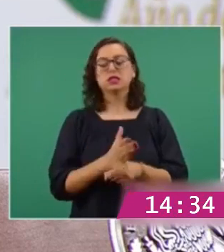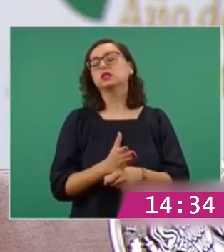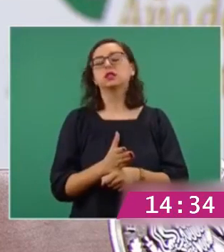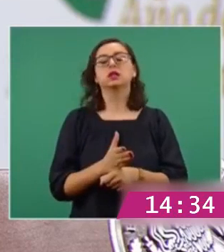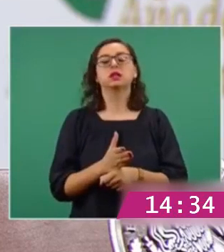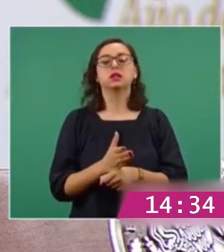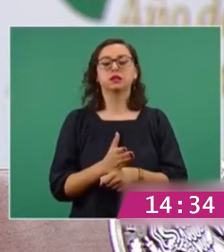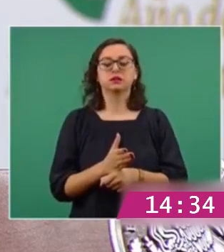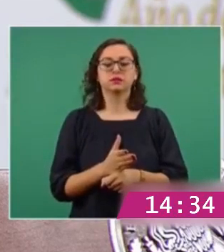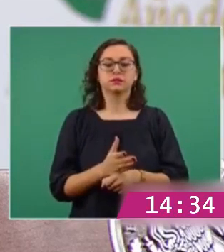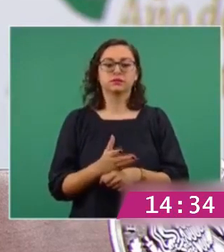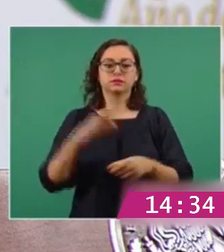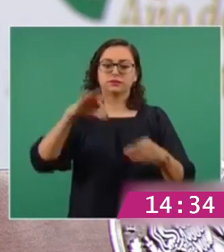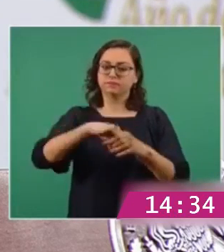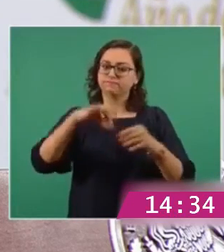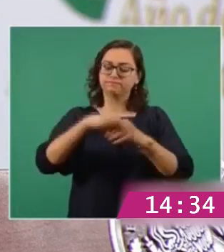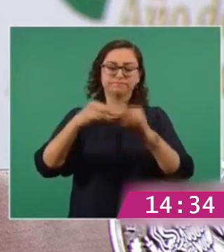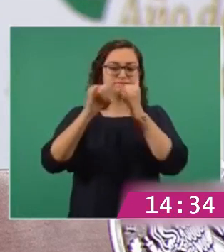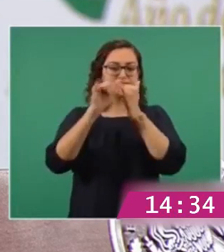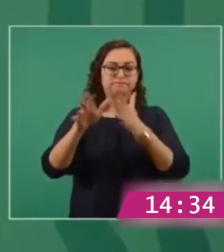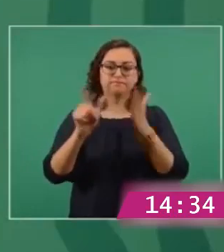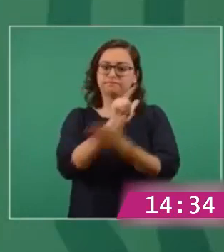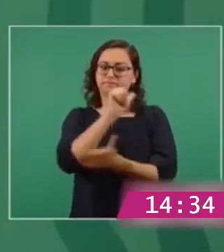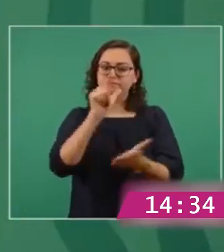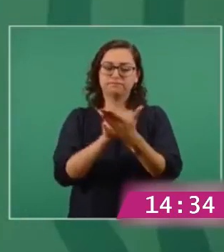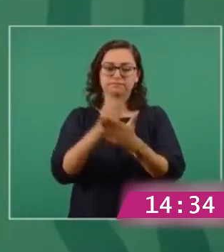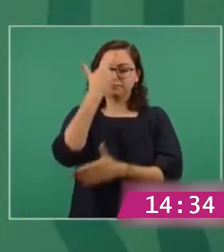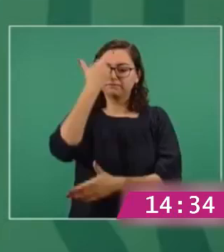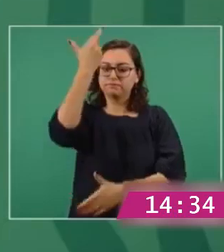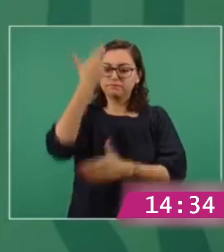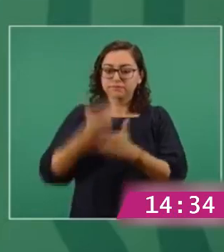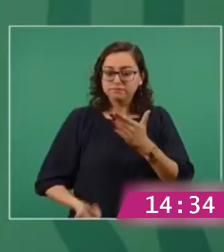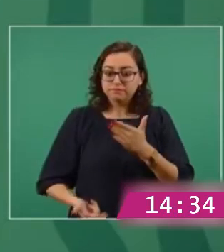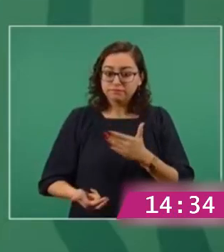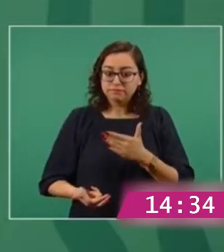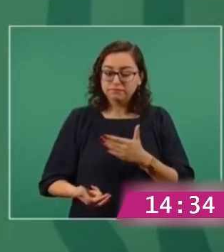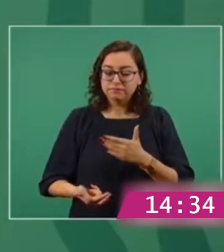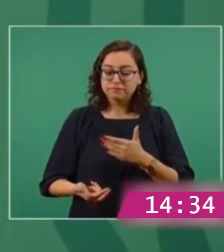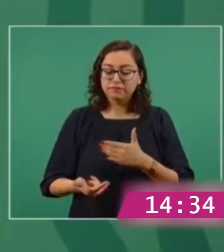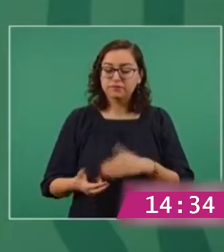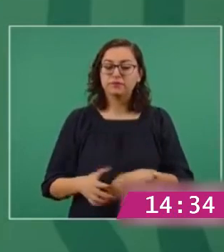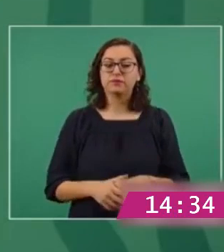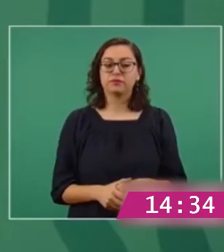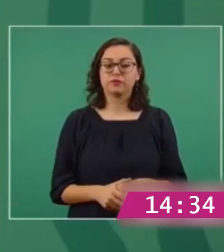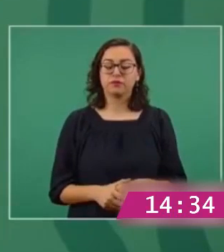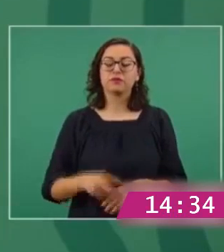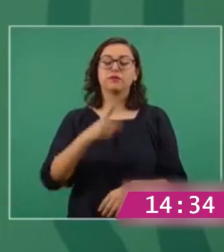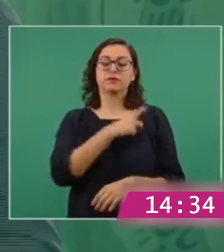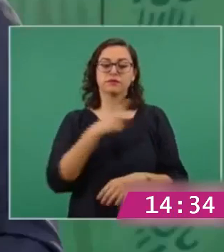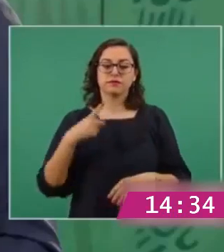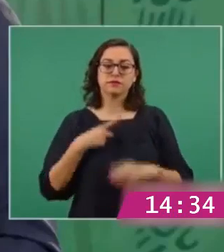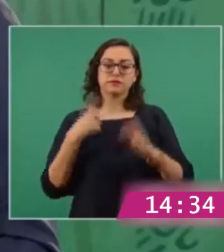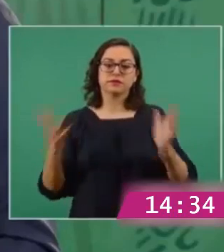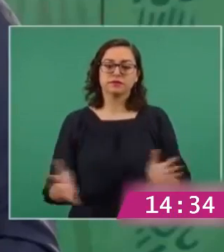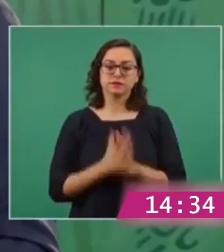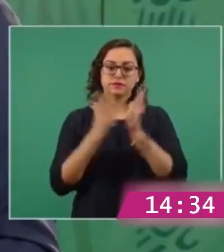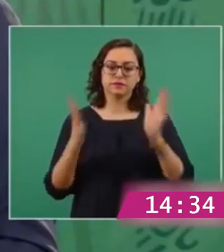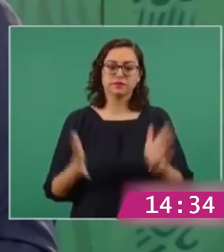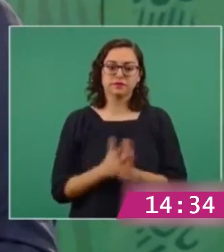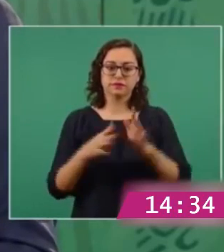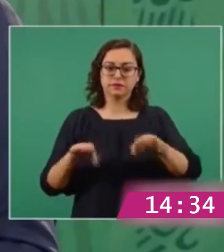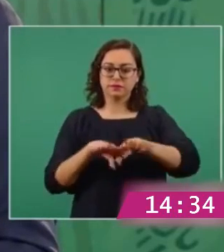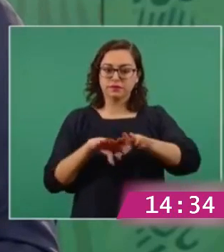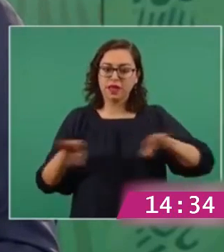en su conferencia mañanera, mostró varios videos donde muestran al consejero presidente del INE, Lorenzo Córdoba, y al consejero